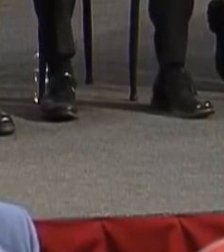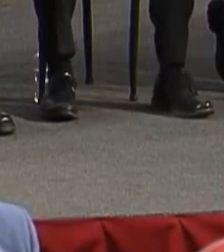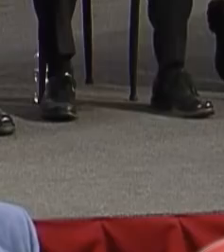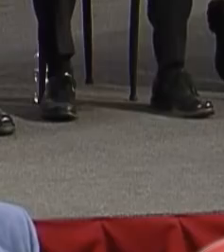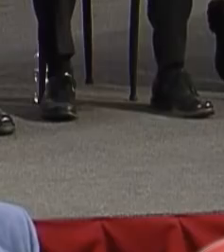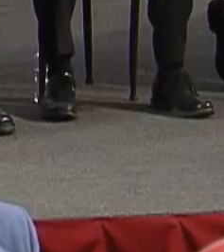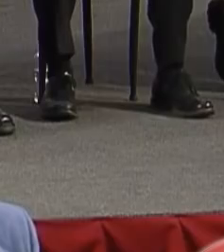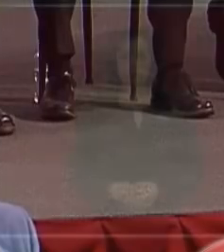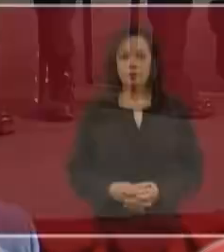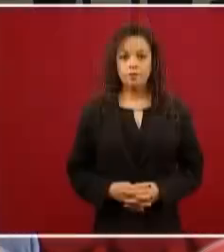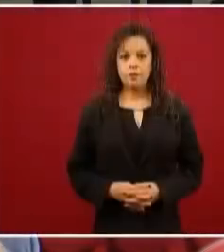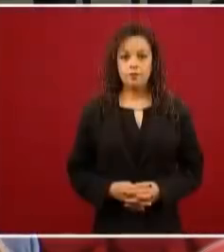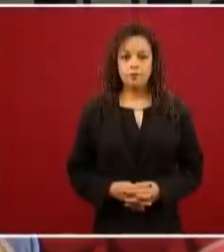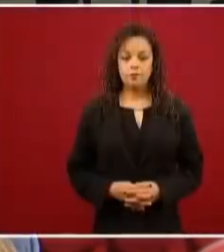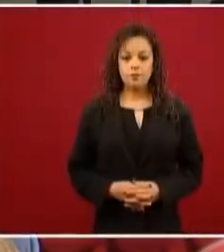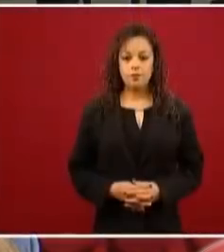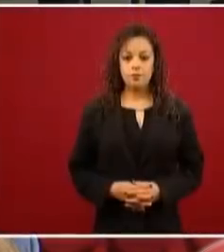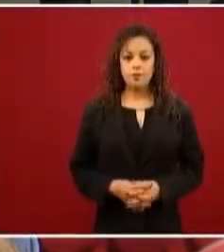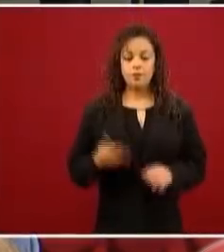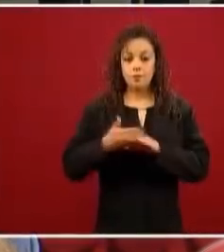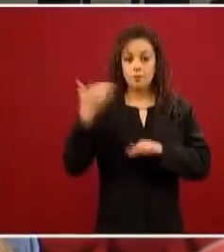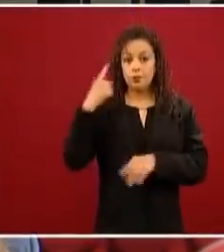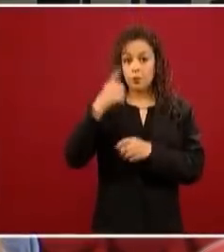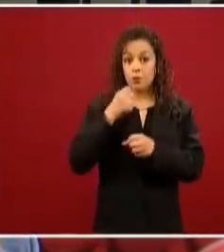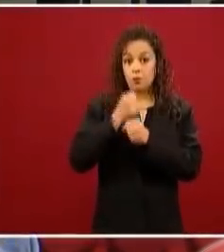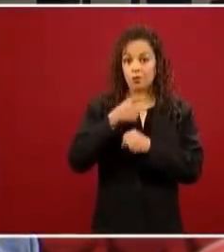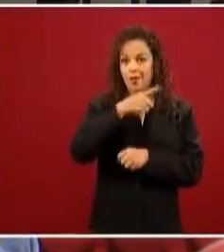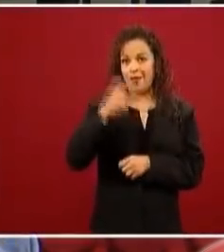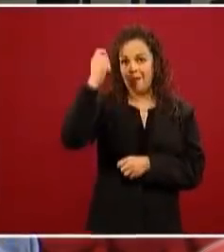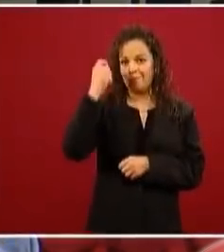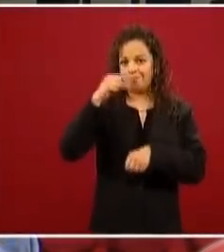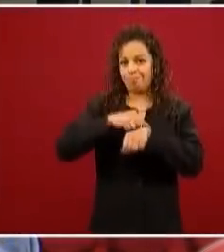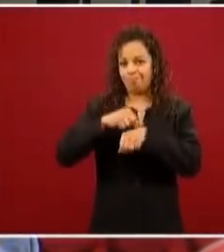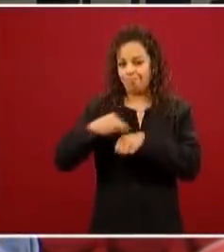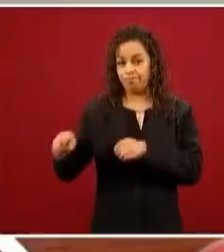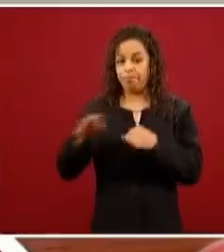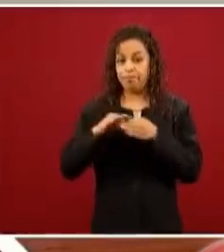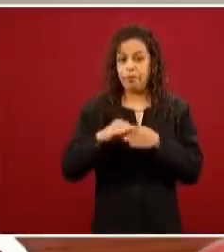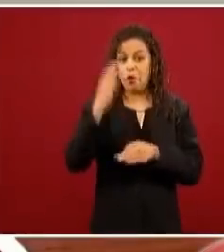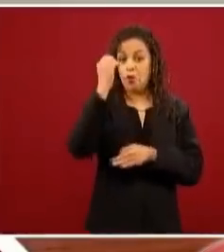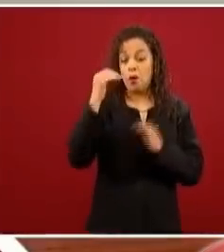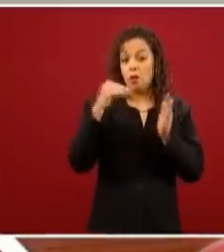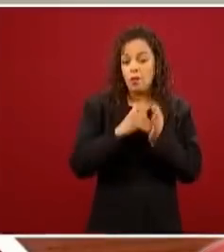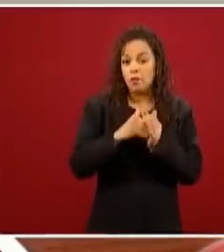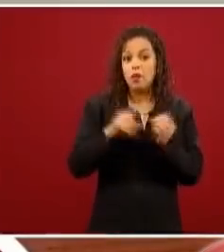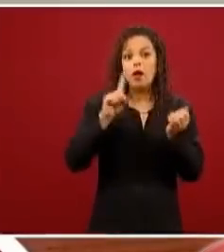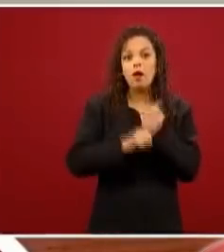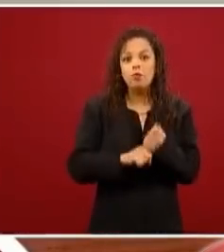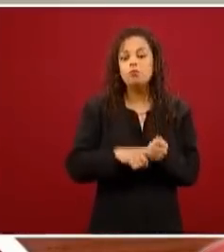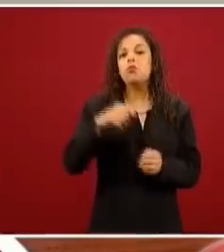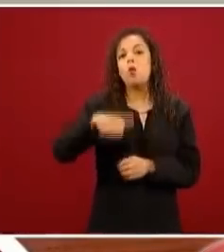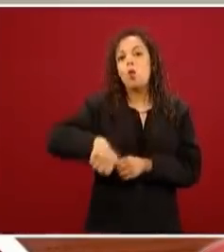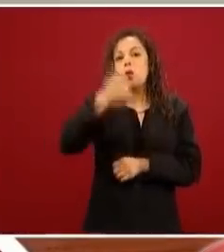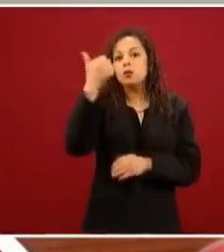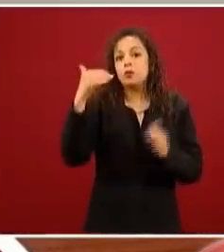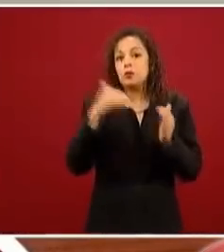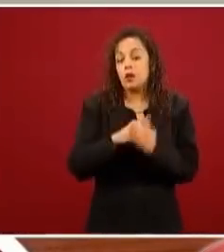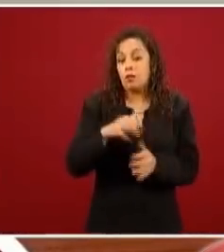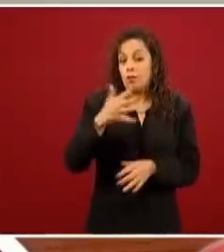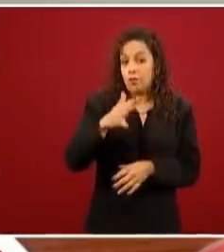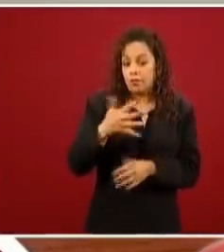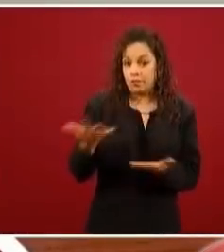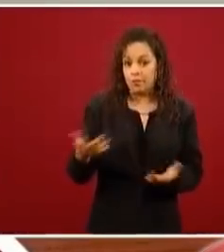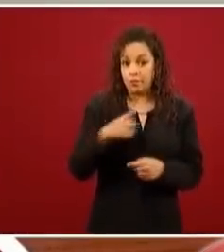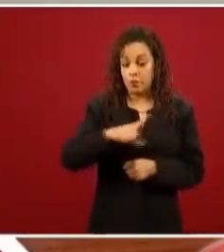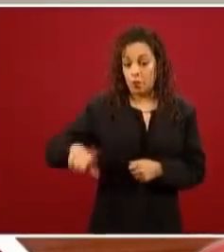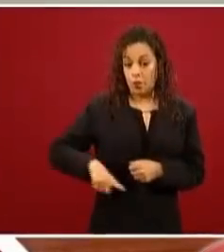pasado. Había un cálculo de que iban a ser cerca de 9,000 y fueron cerca de 11,000. Con el gobierno del estado hemos estado